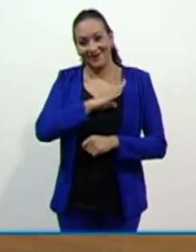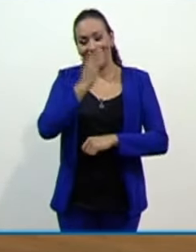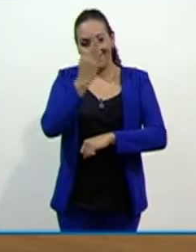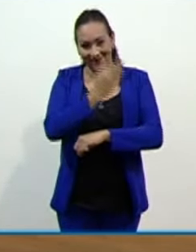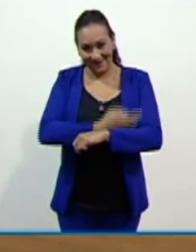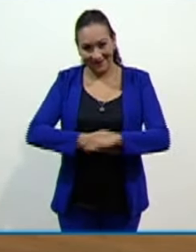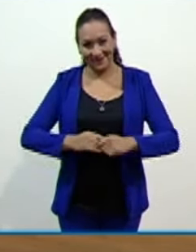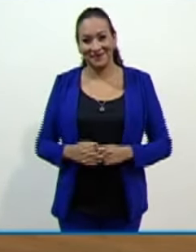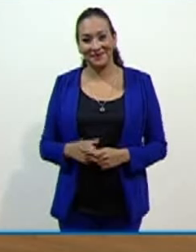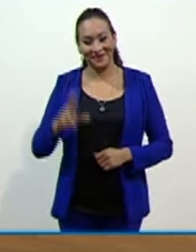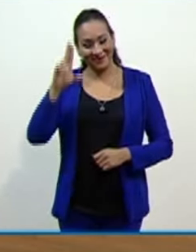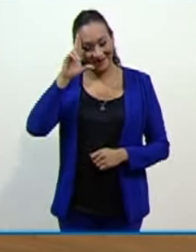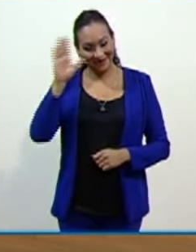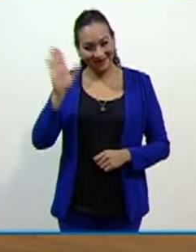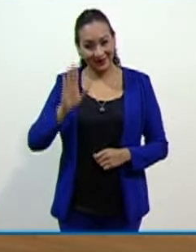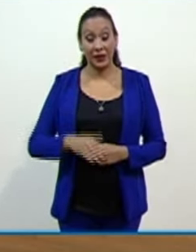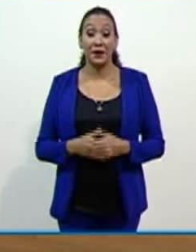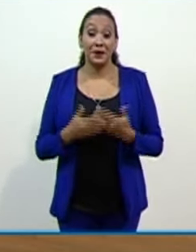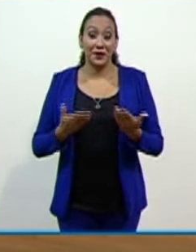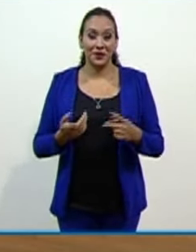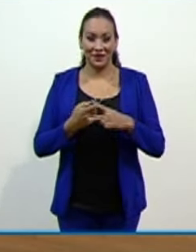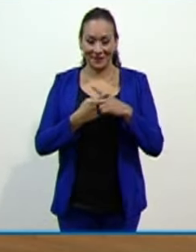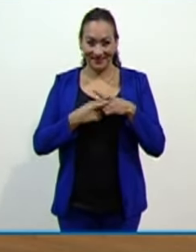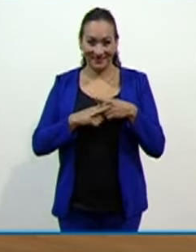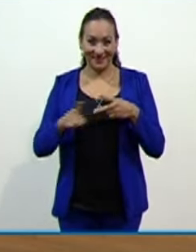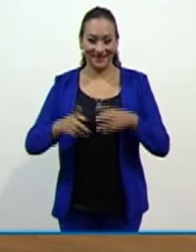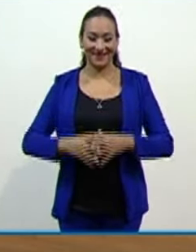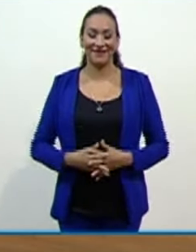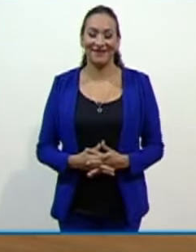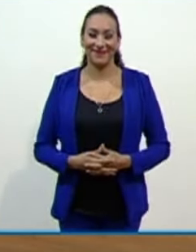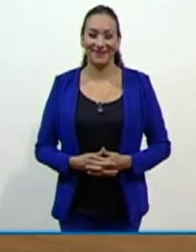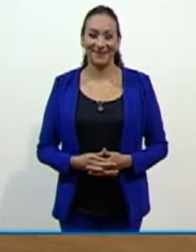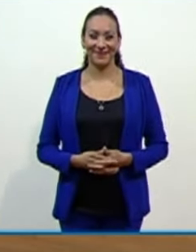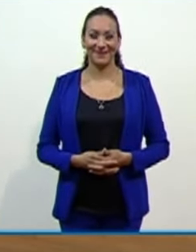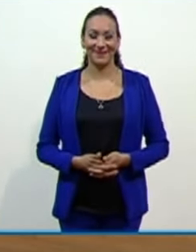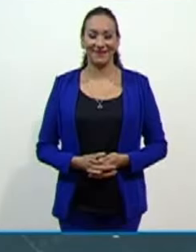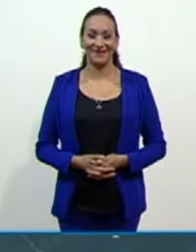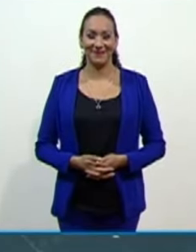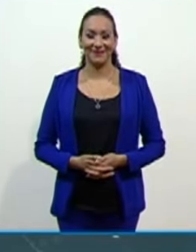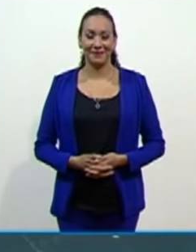señas mexicana. Hola Eusiris, ahora sí, comenzamos.